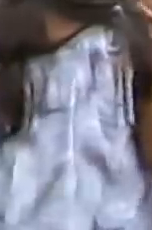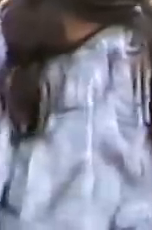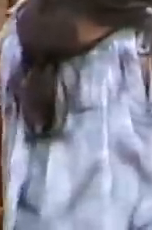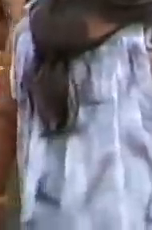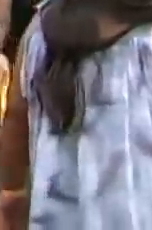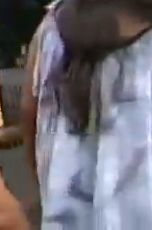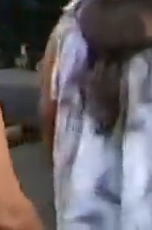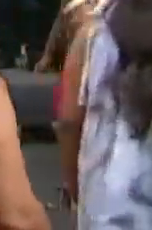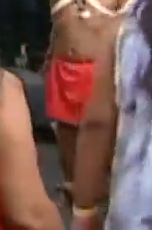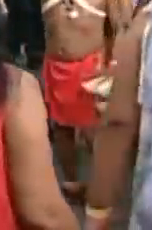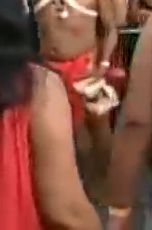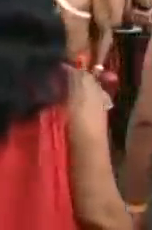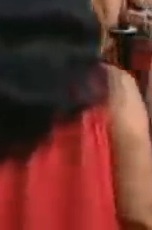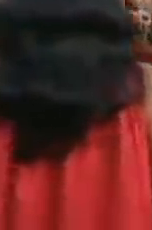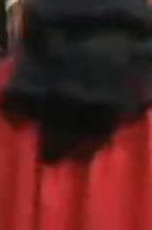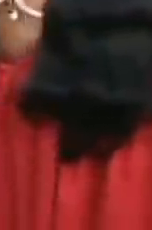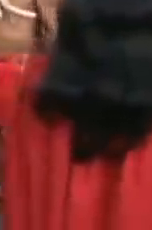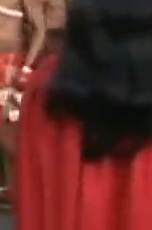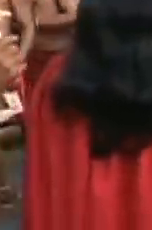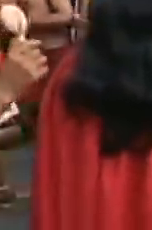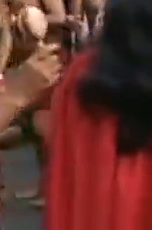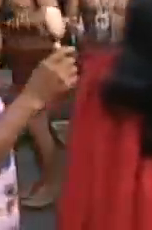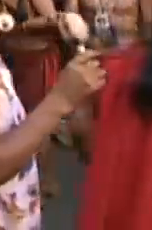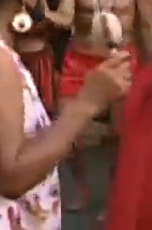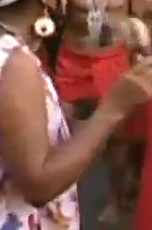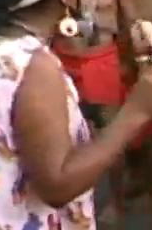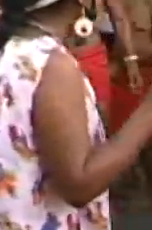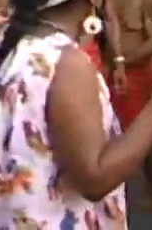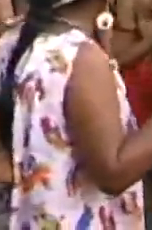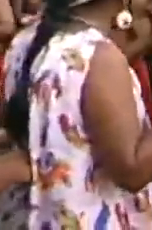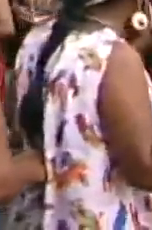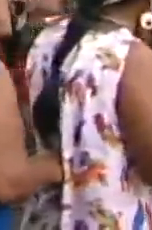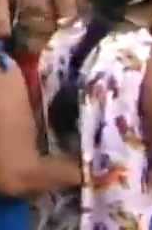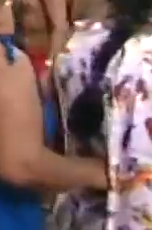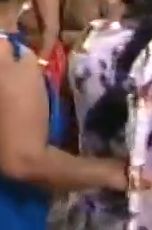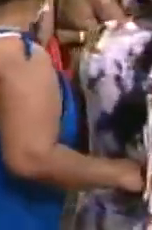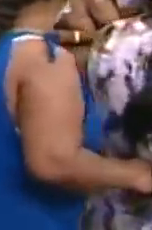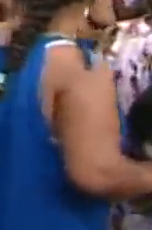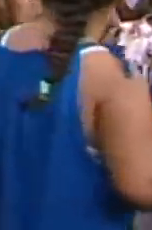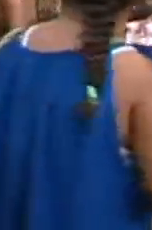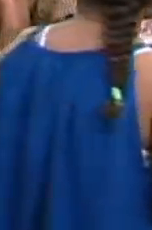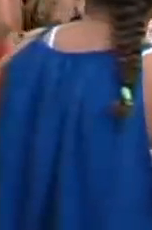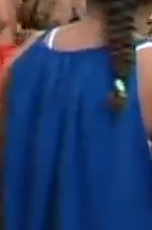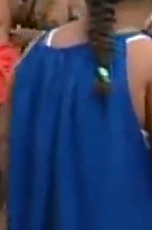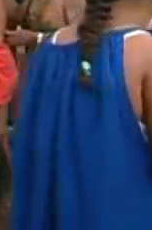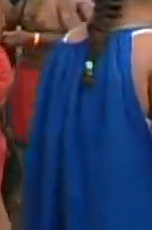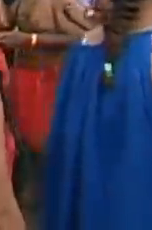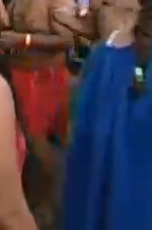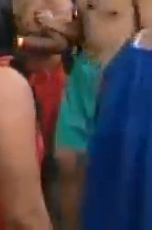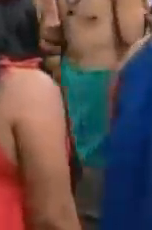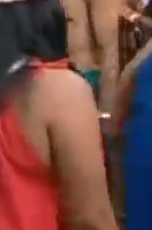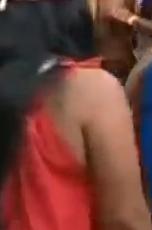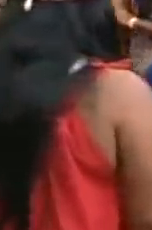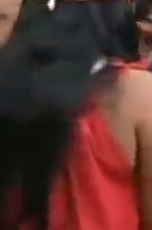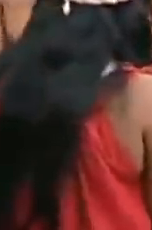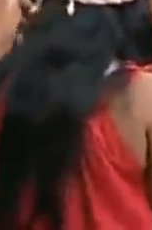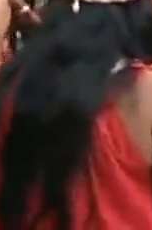karamunae. Domus anuka, domus anuka, mami